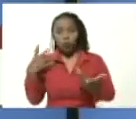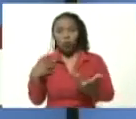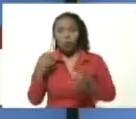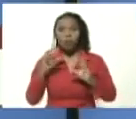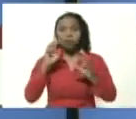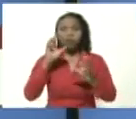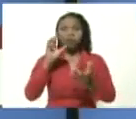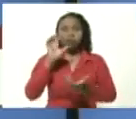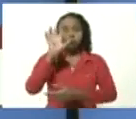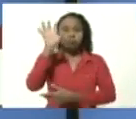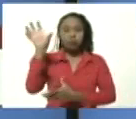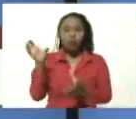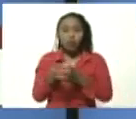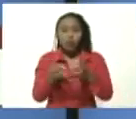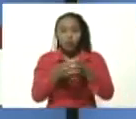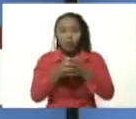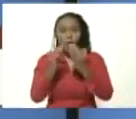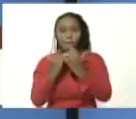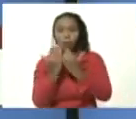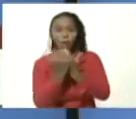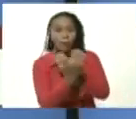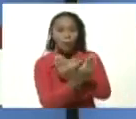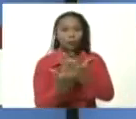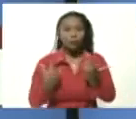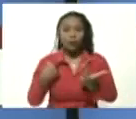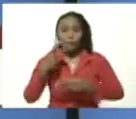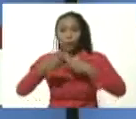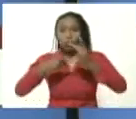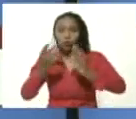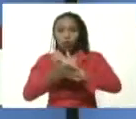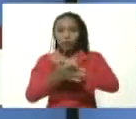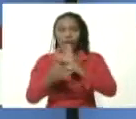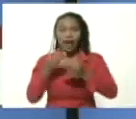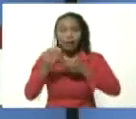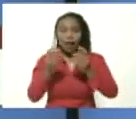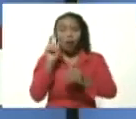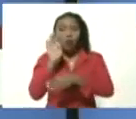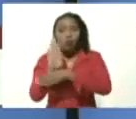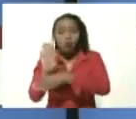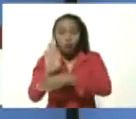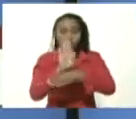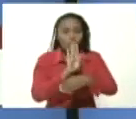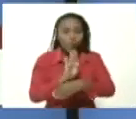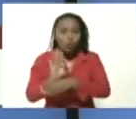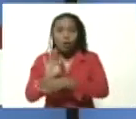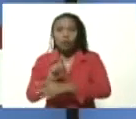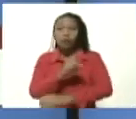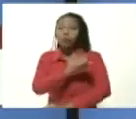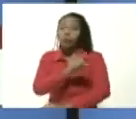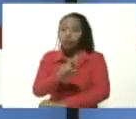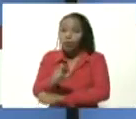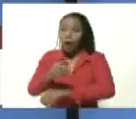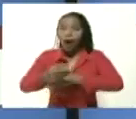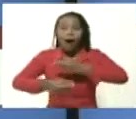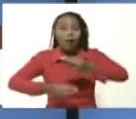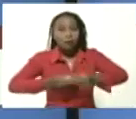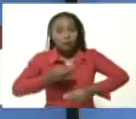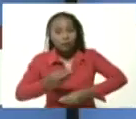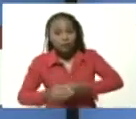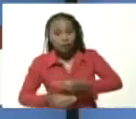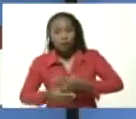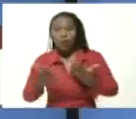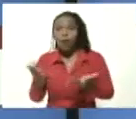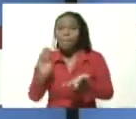aliados, de aceitar los detalles, cuidar los detalles, cumplir con lo